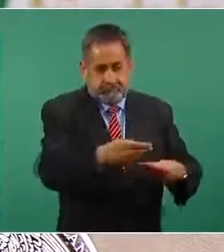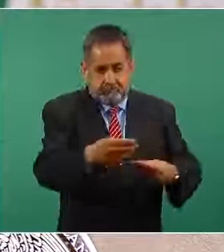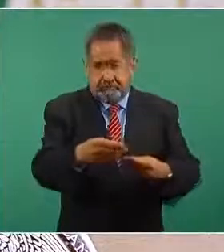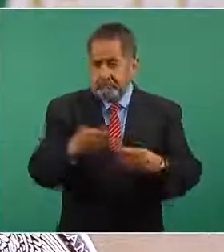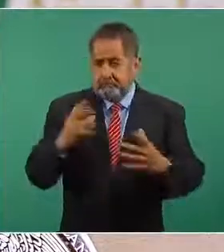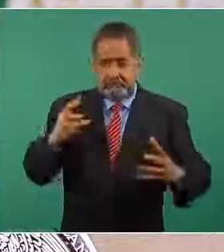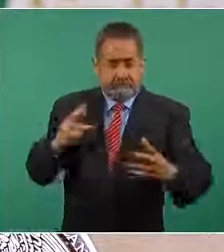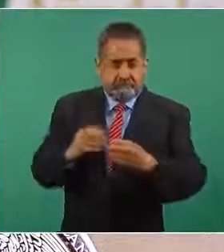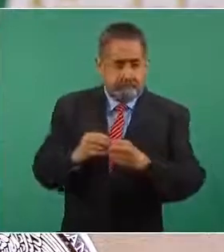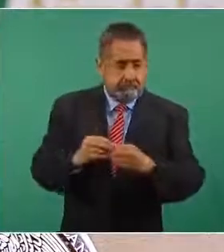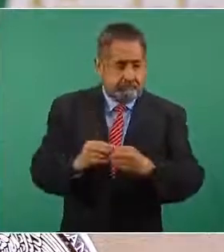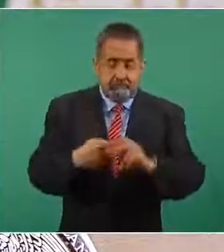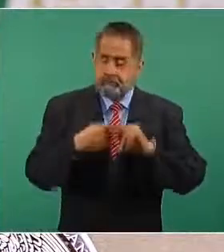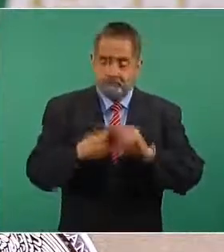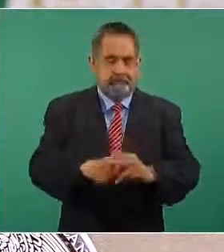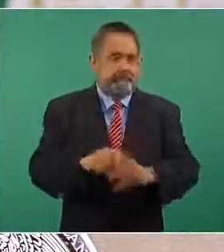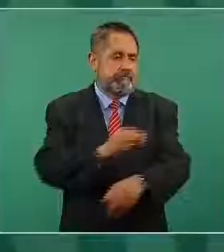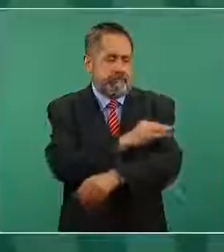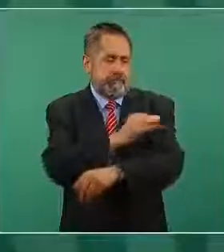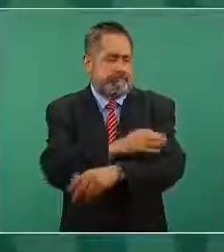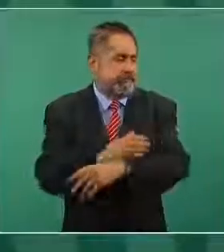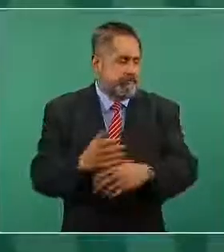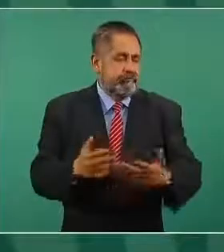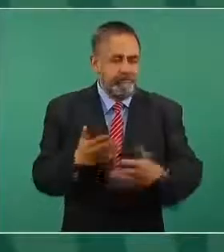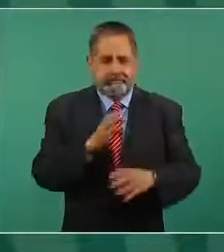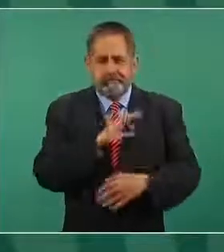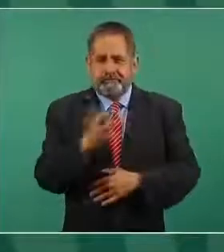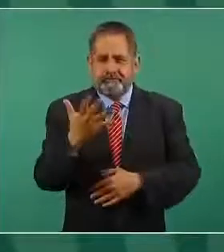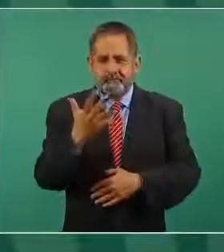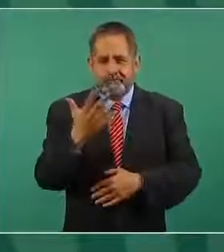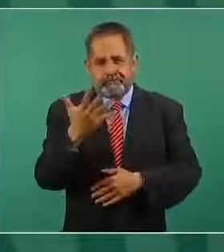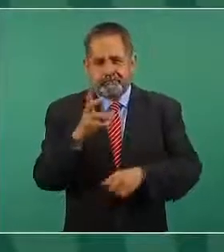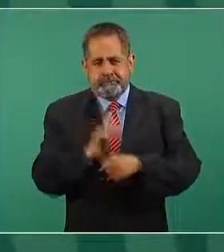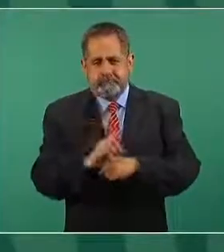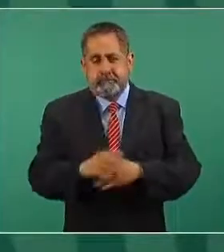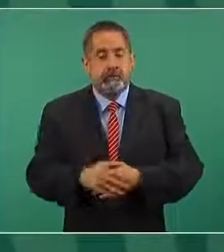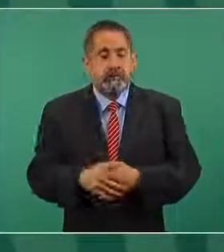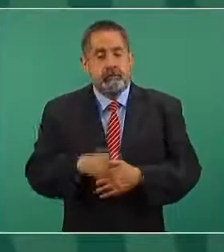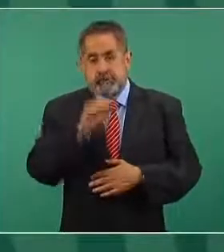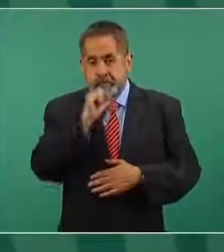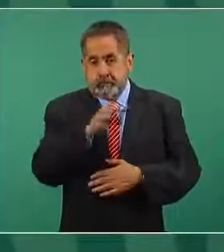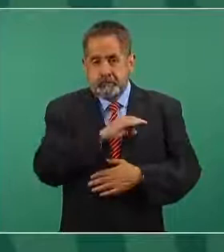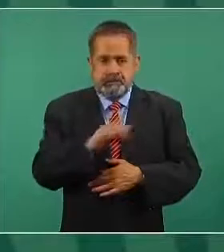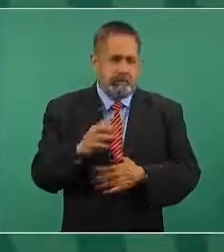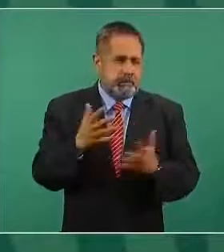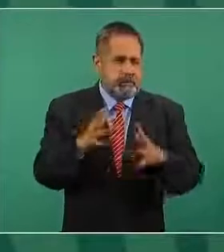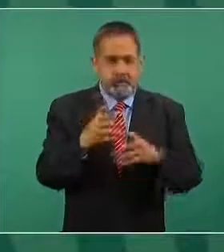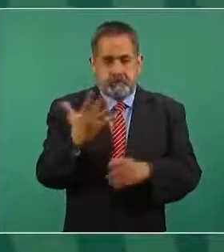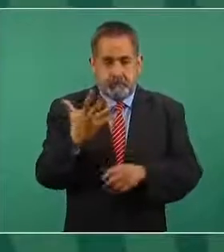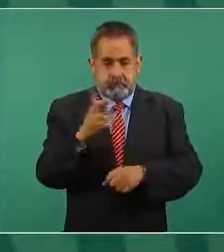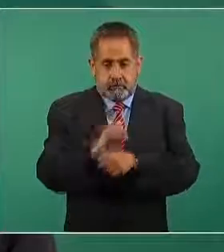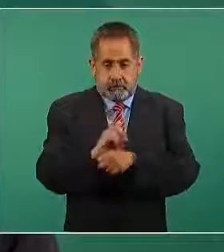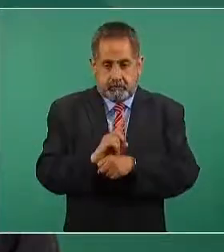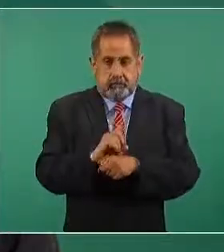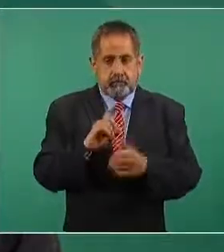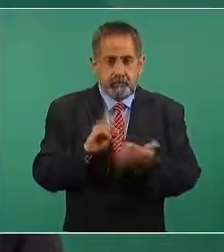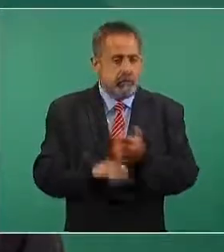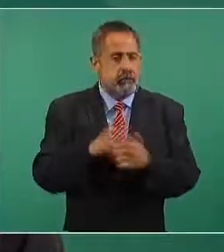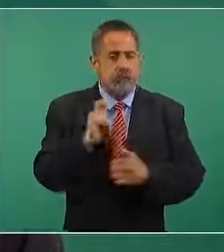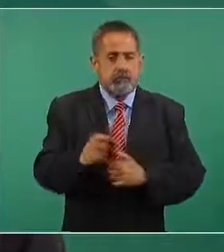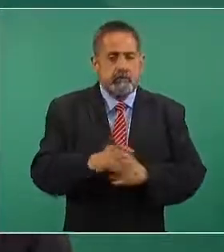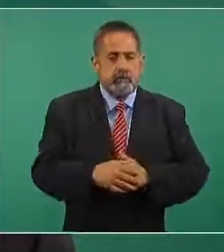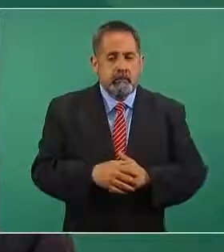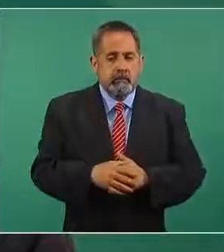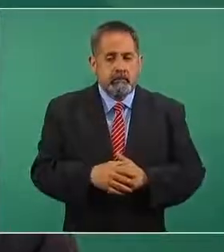está lista para aplicarse. Y después, a lo largo de también aproximadamente unos 5 días, se usa